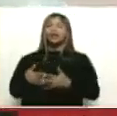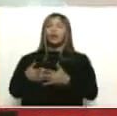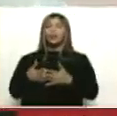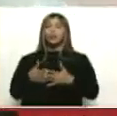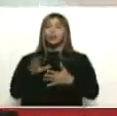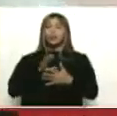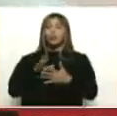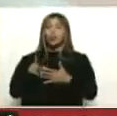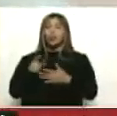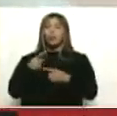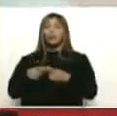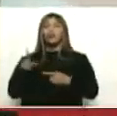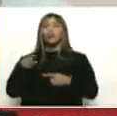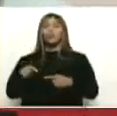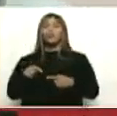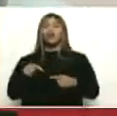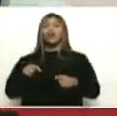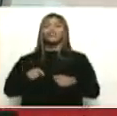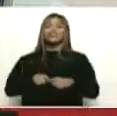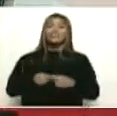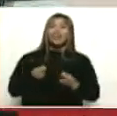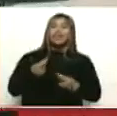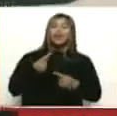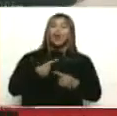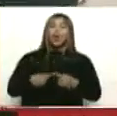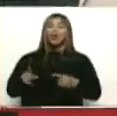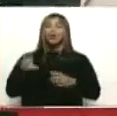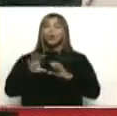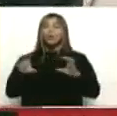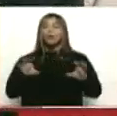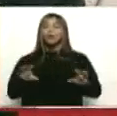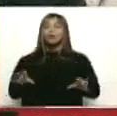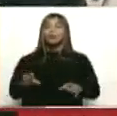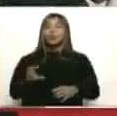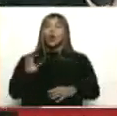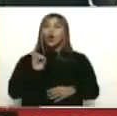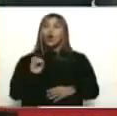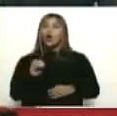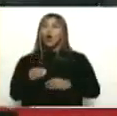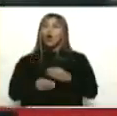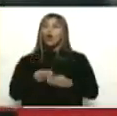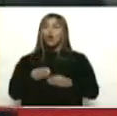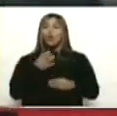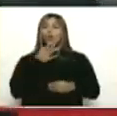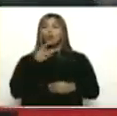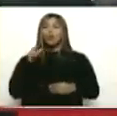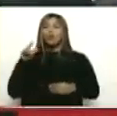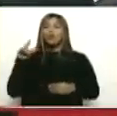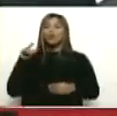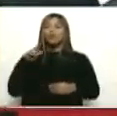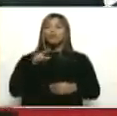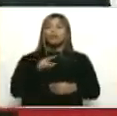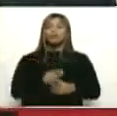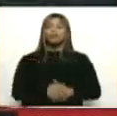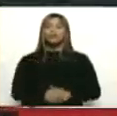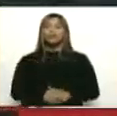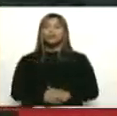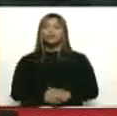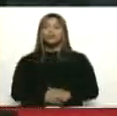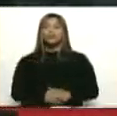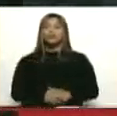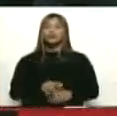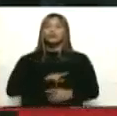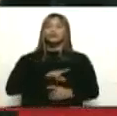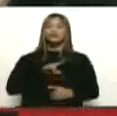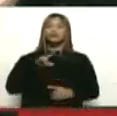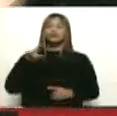afecta otros países, es decir, de la Unión Europea, o simplemente, o cómo, por ejemplo, si vemos el avión de Entrasur, viajó a